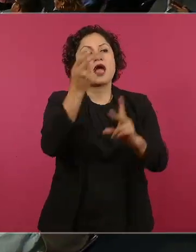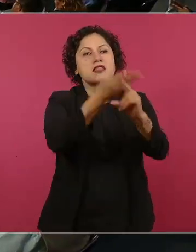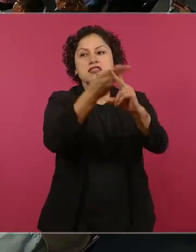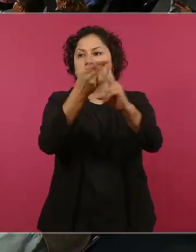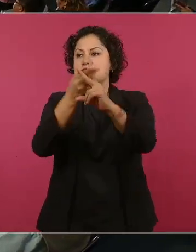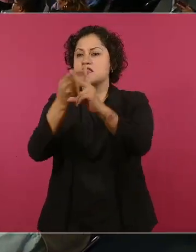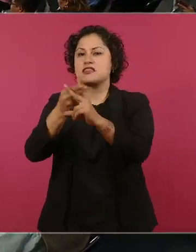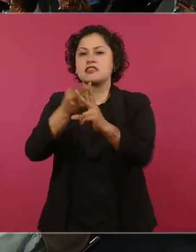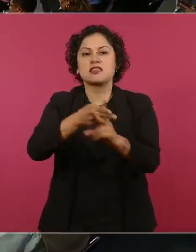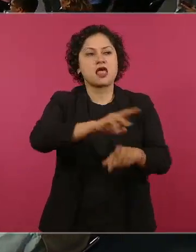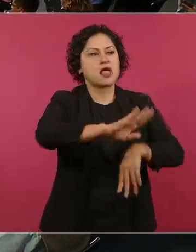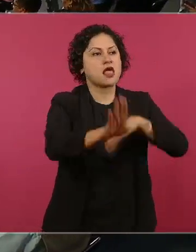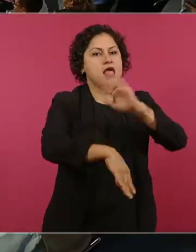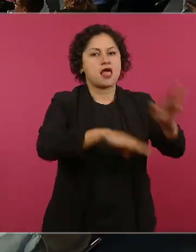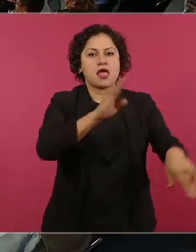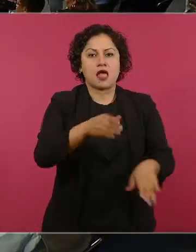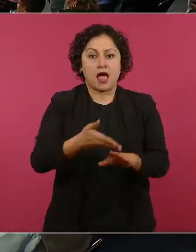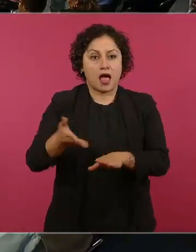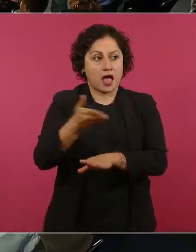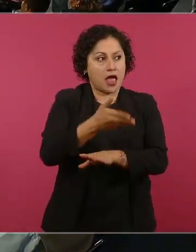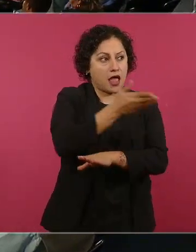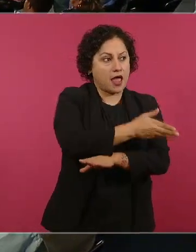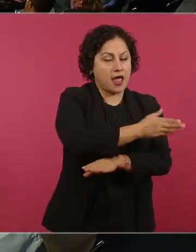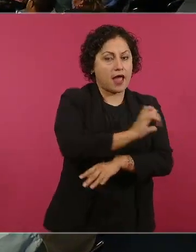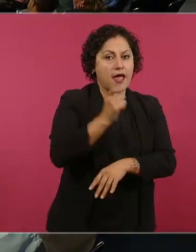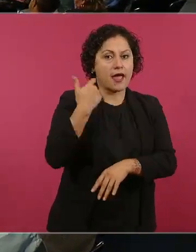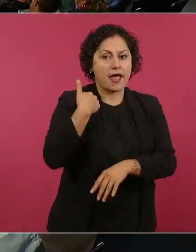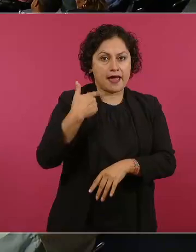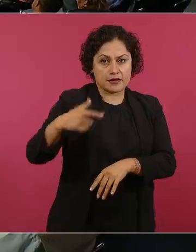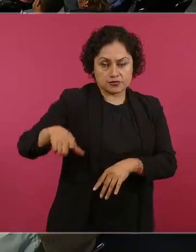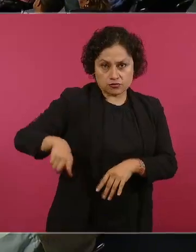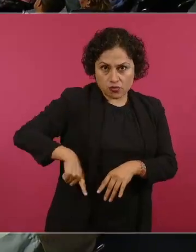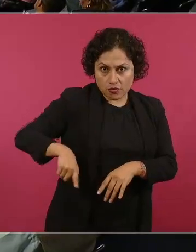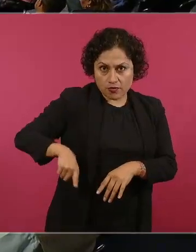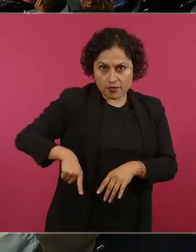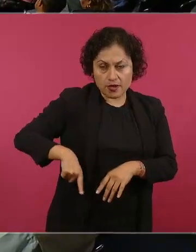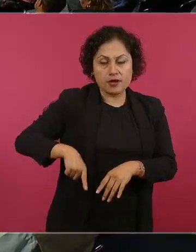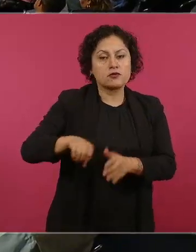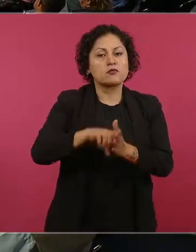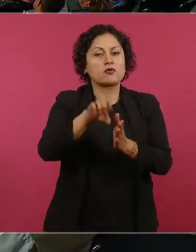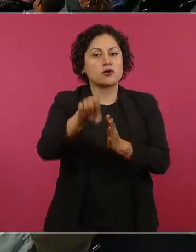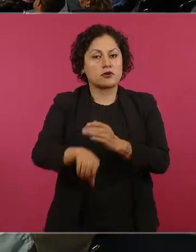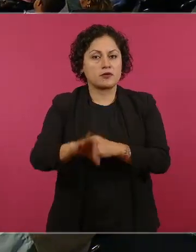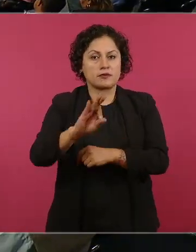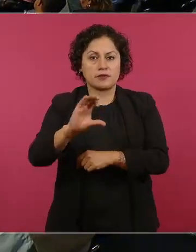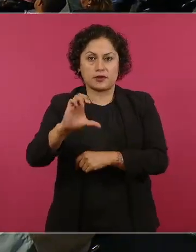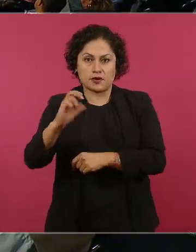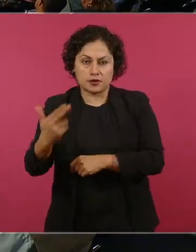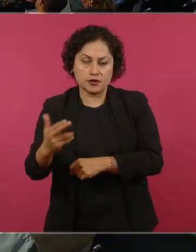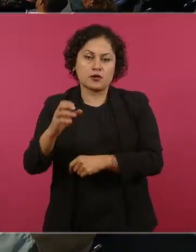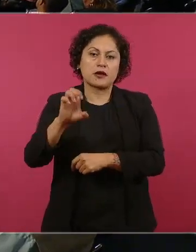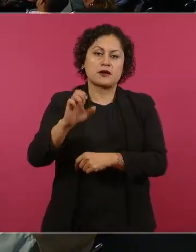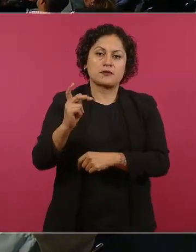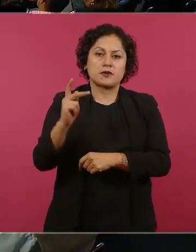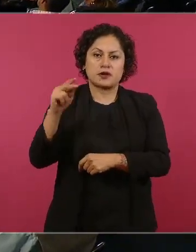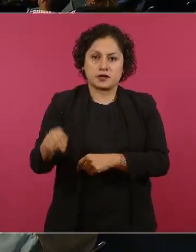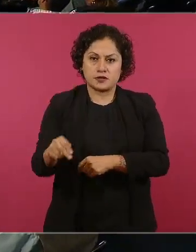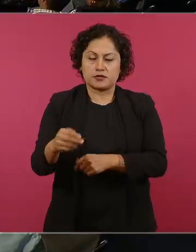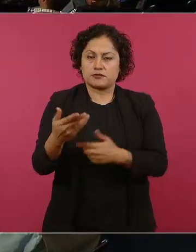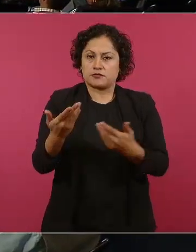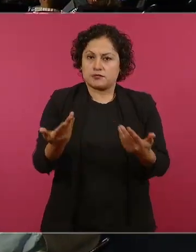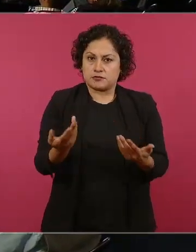sí veíamos en los sexenios pasados, particularmente el caso de Calderón y de Peña Nieto. Presidente, en ese